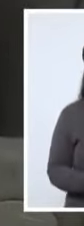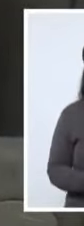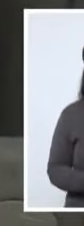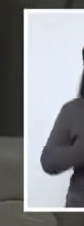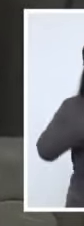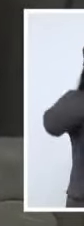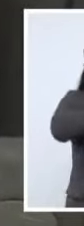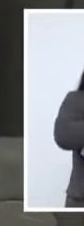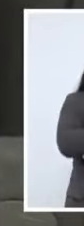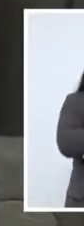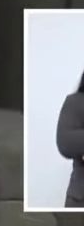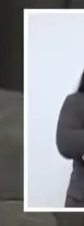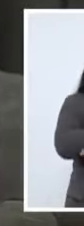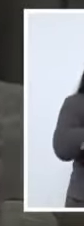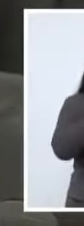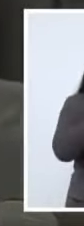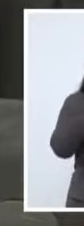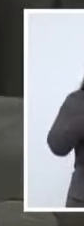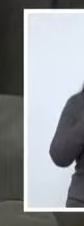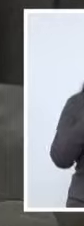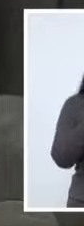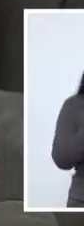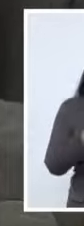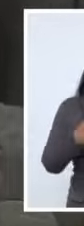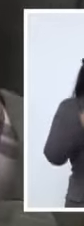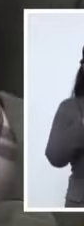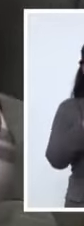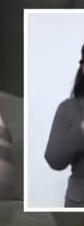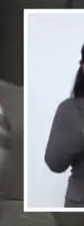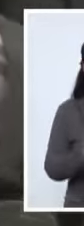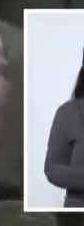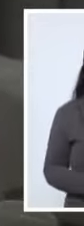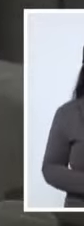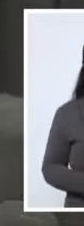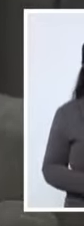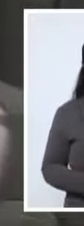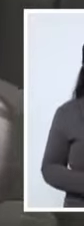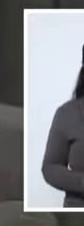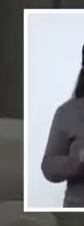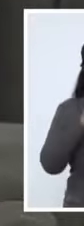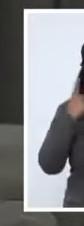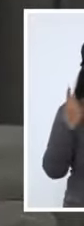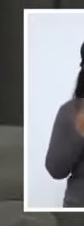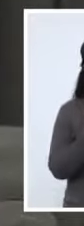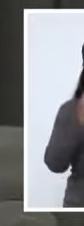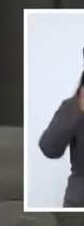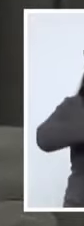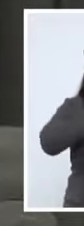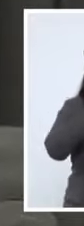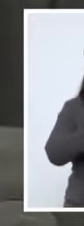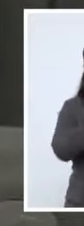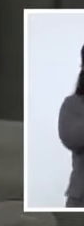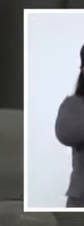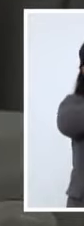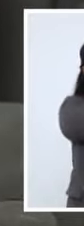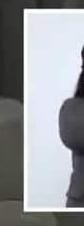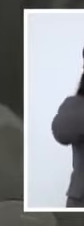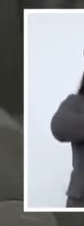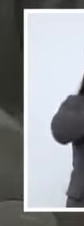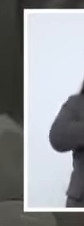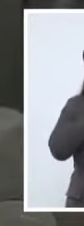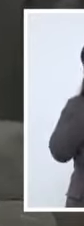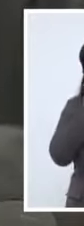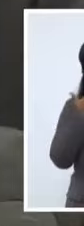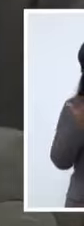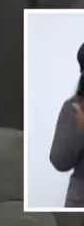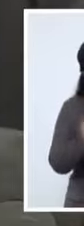contrarrevolucionario. Eso se ha manejado precisamente para debilitarnos. Pero no podemos